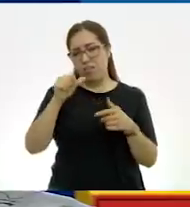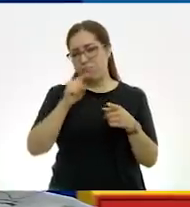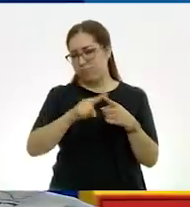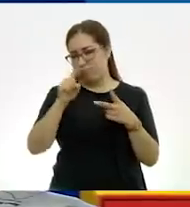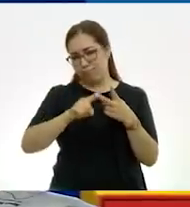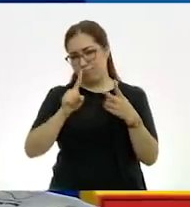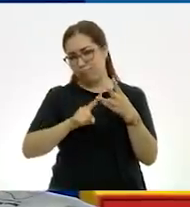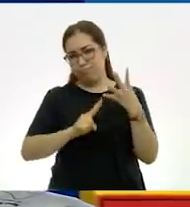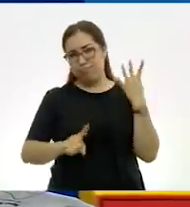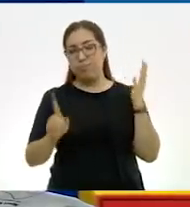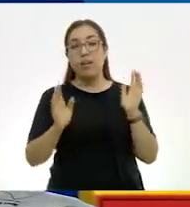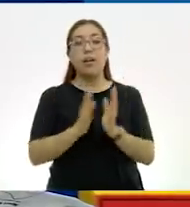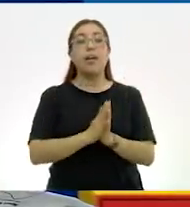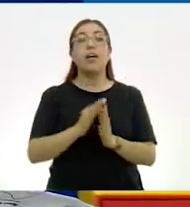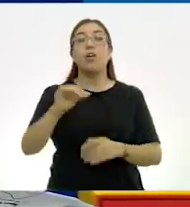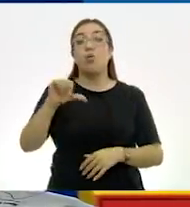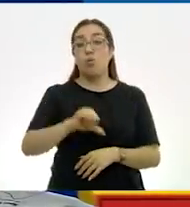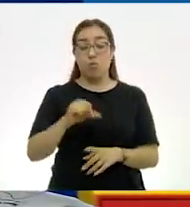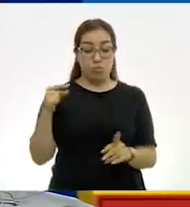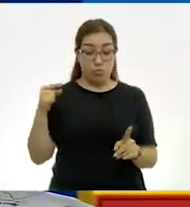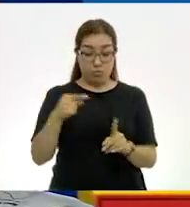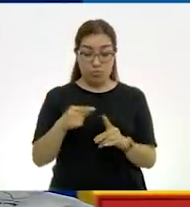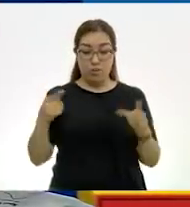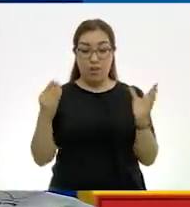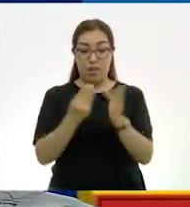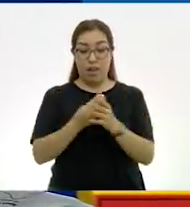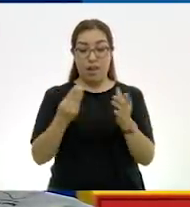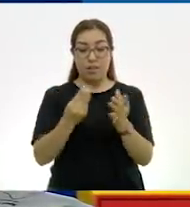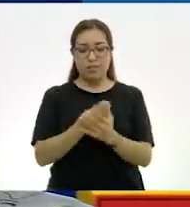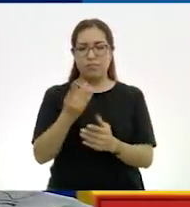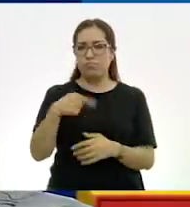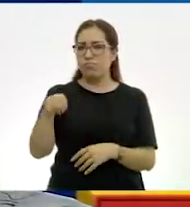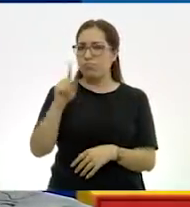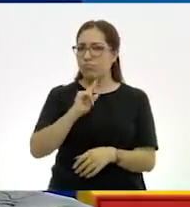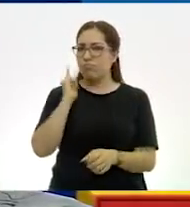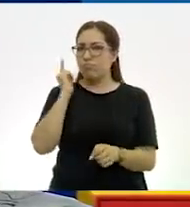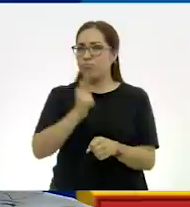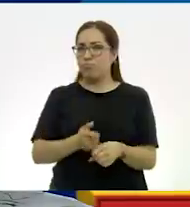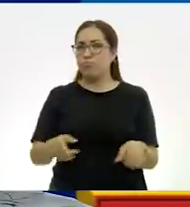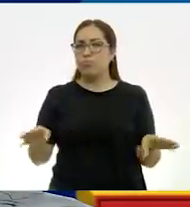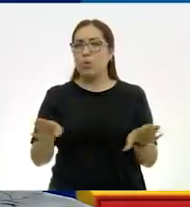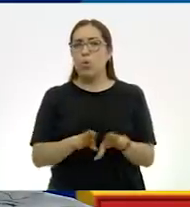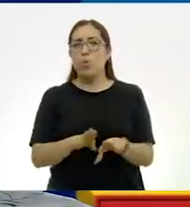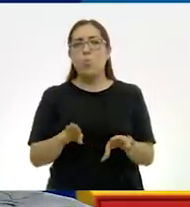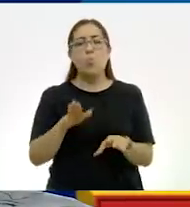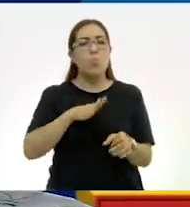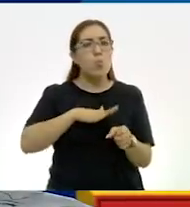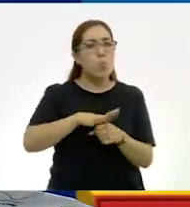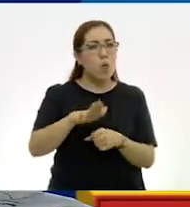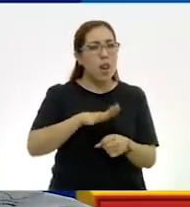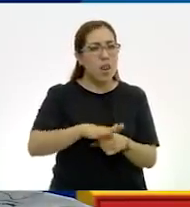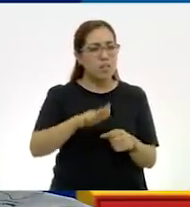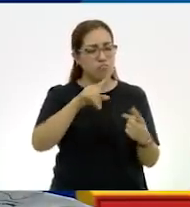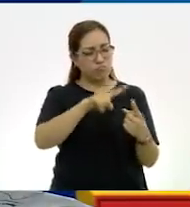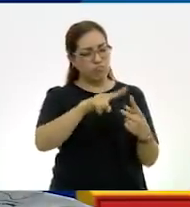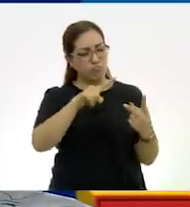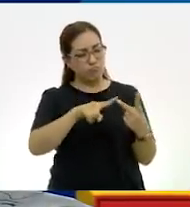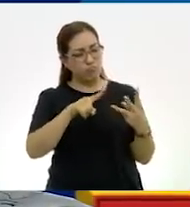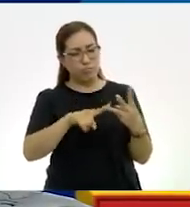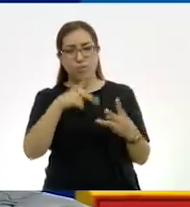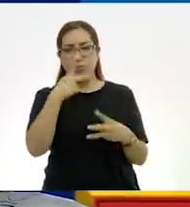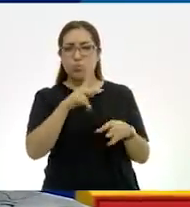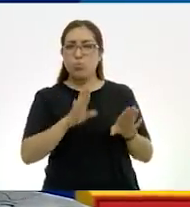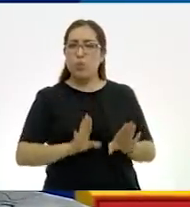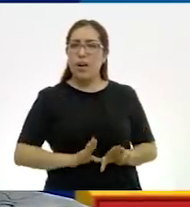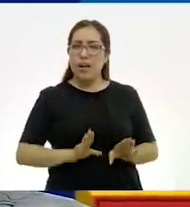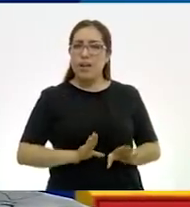clase vamos a ubicar de manera temporal y espacial las civilizaciones que inventaron los primeros sistemas de escritura, sus características y